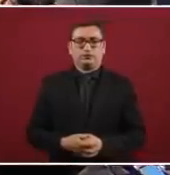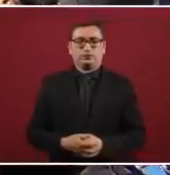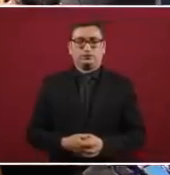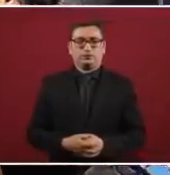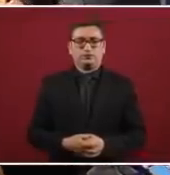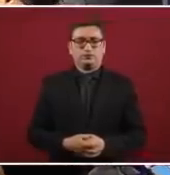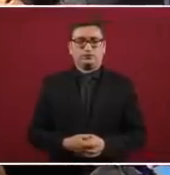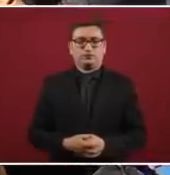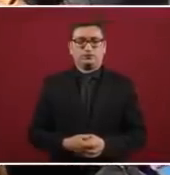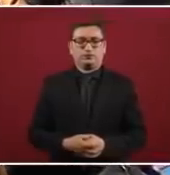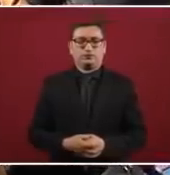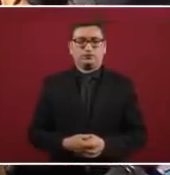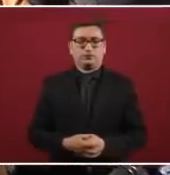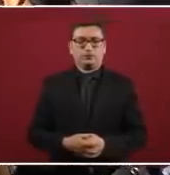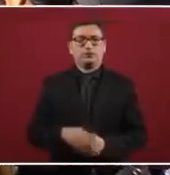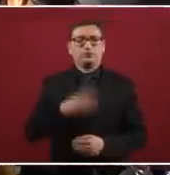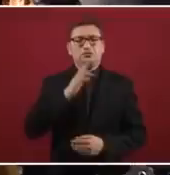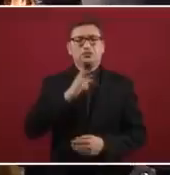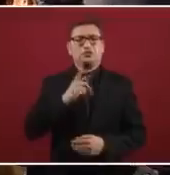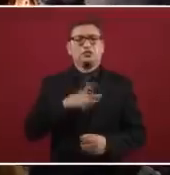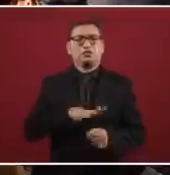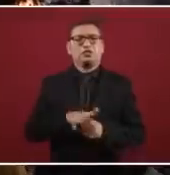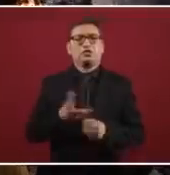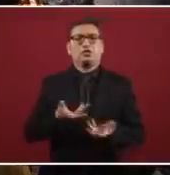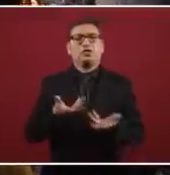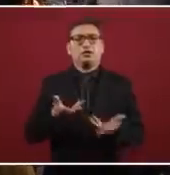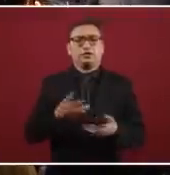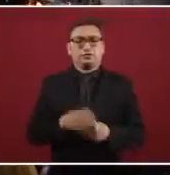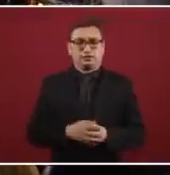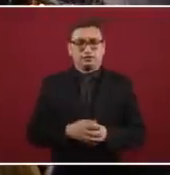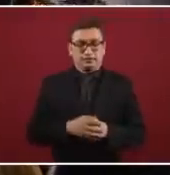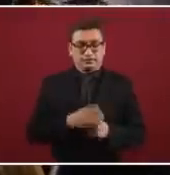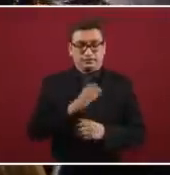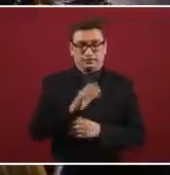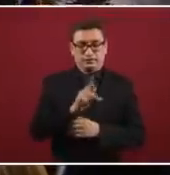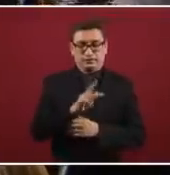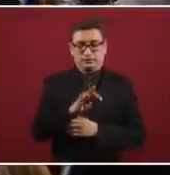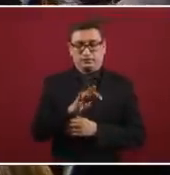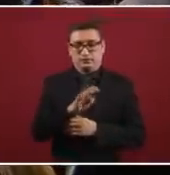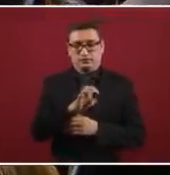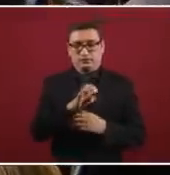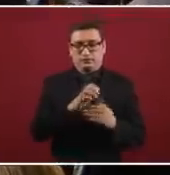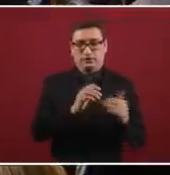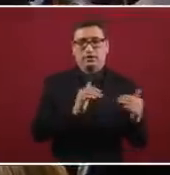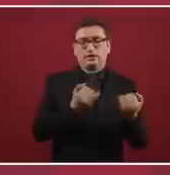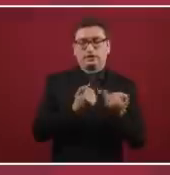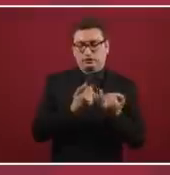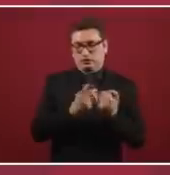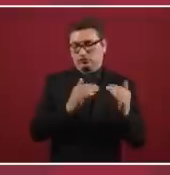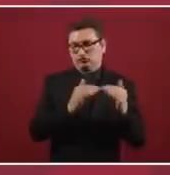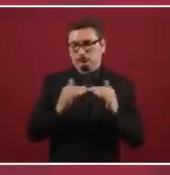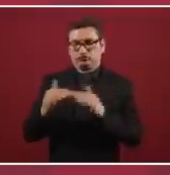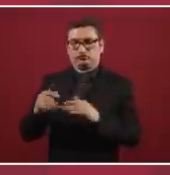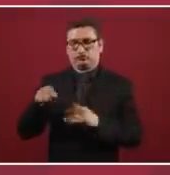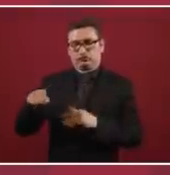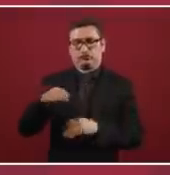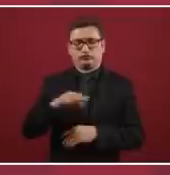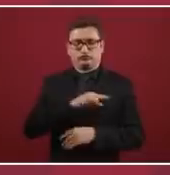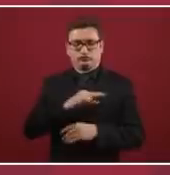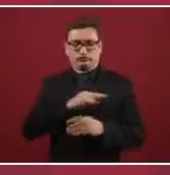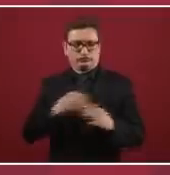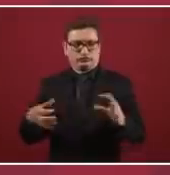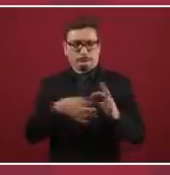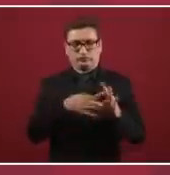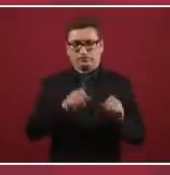correcto, indicado, es que todas las concesionarias actúen